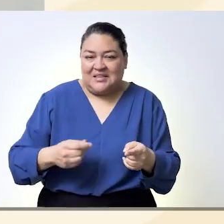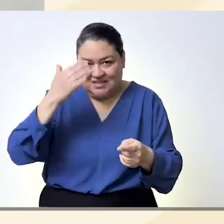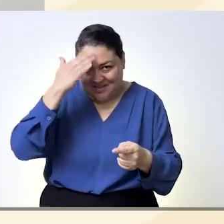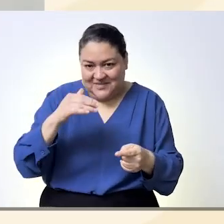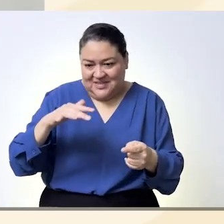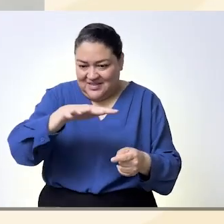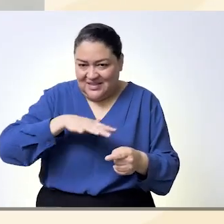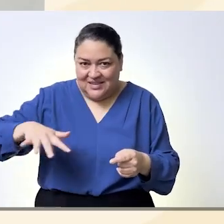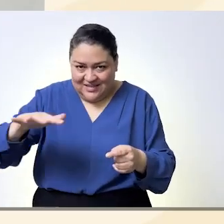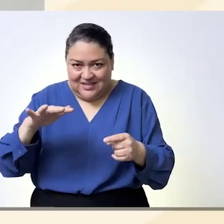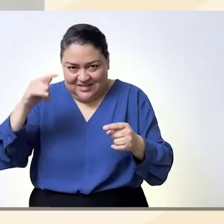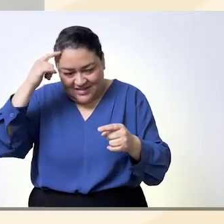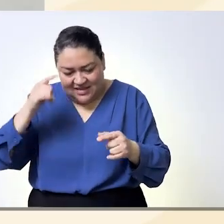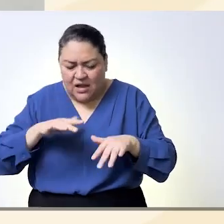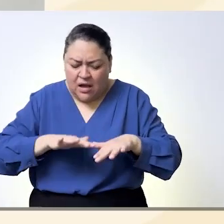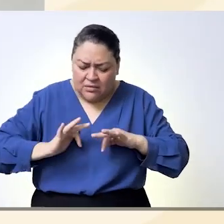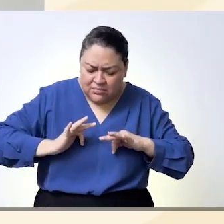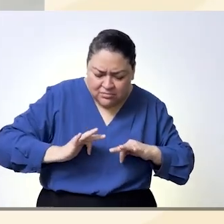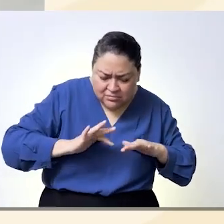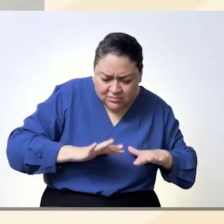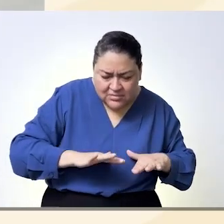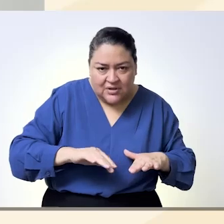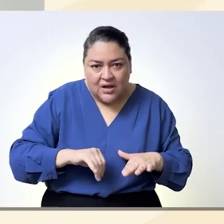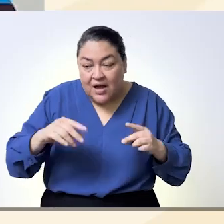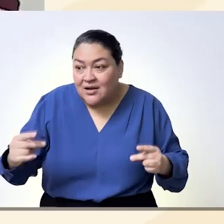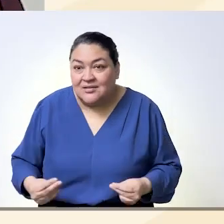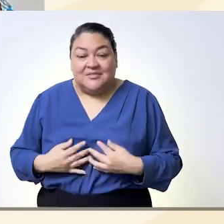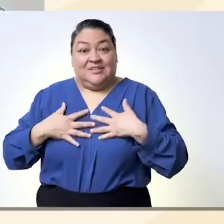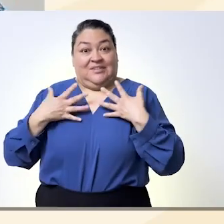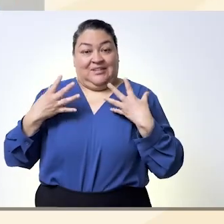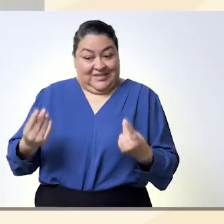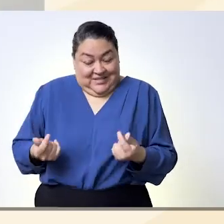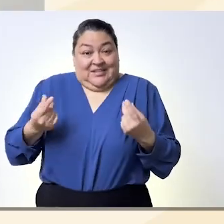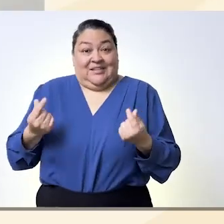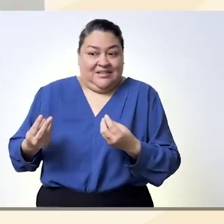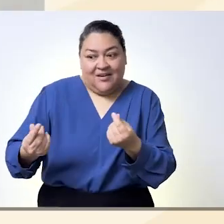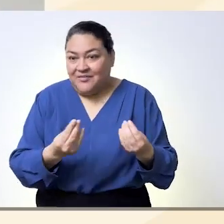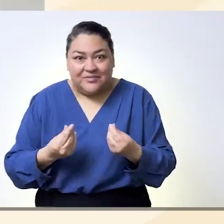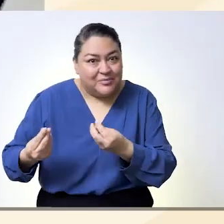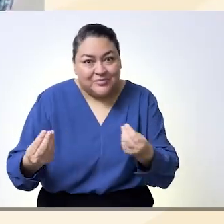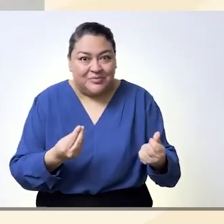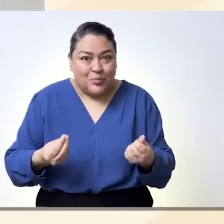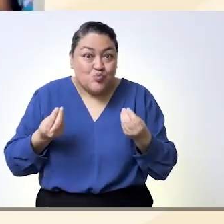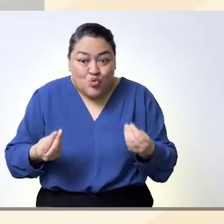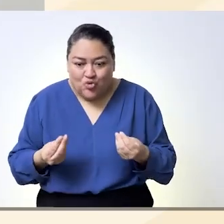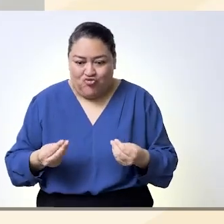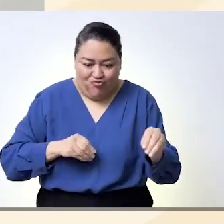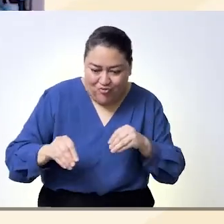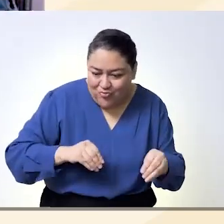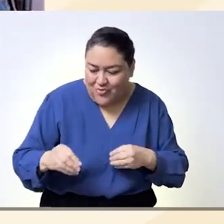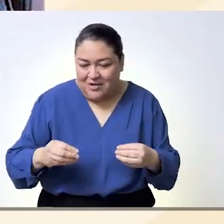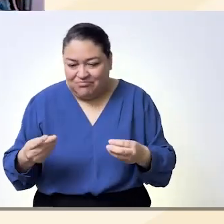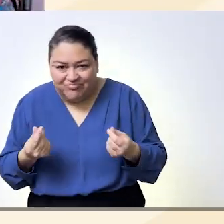algunas condiciones de la neurodivergencia, que es paz, que son tiempos más espaciados, a neurodivergencias que son de una clave política